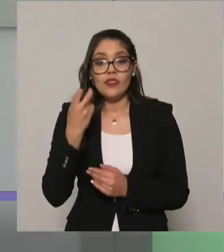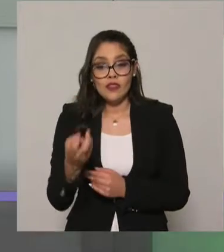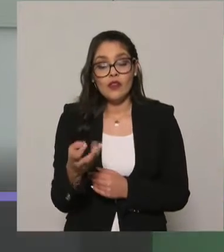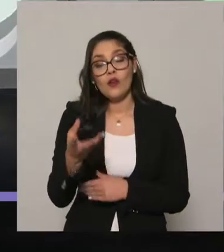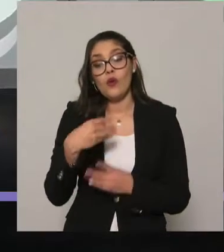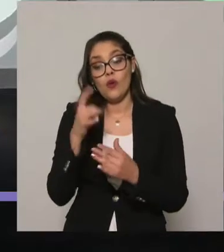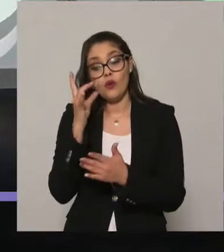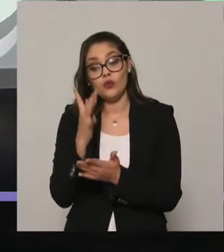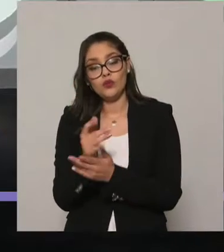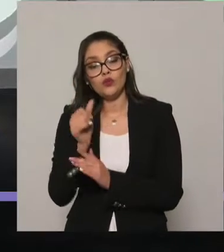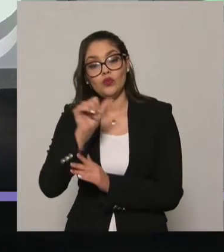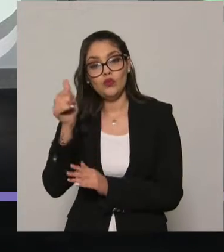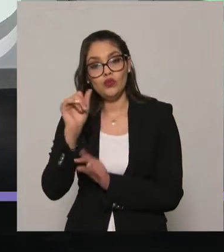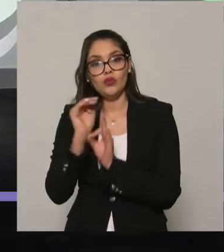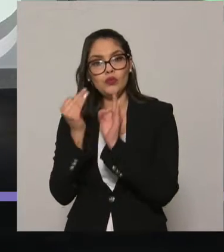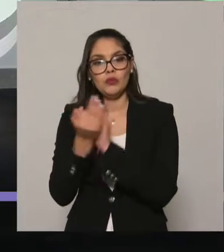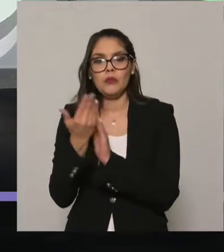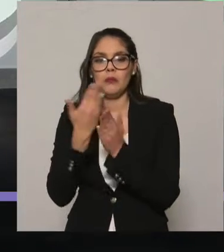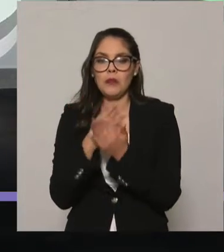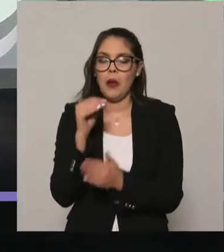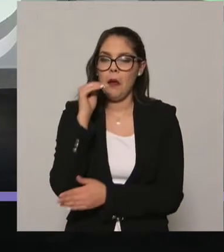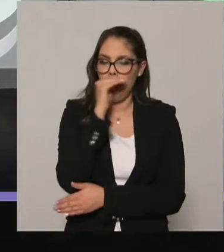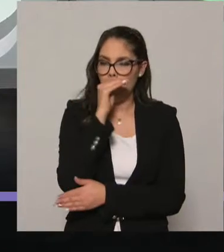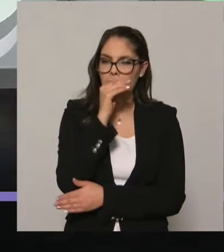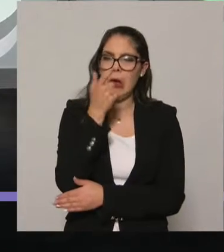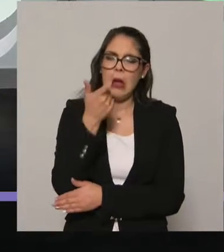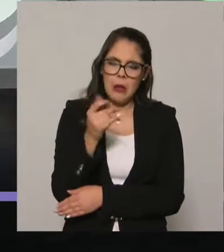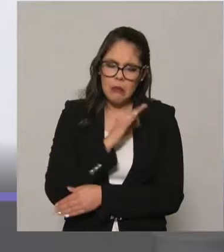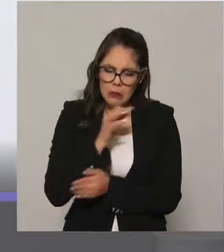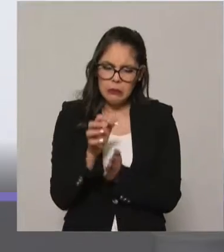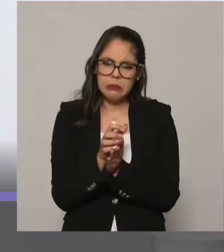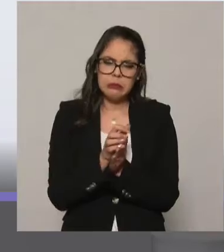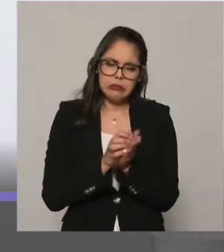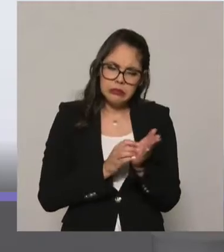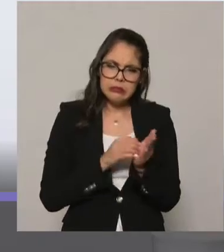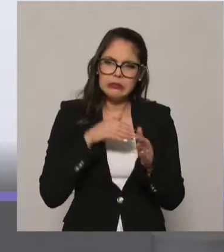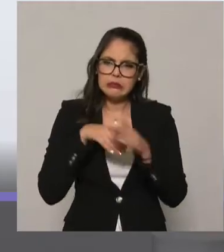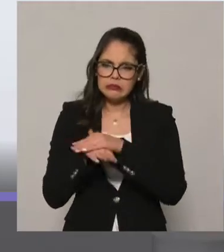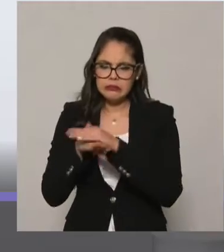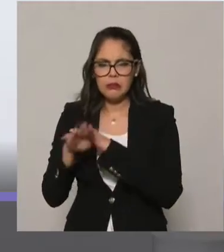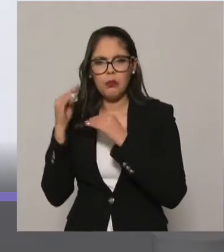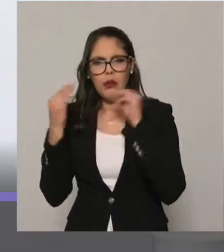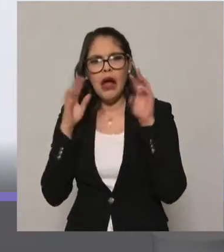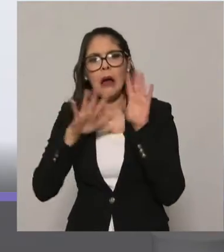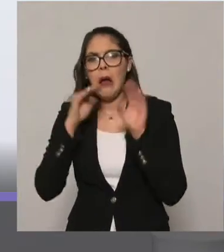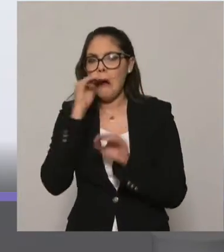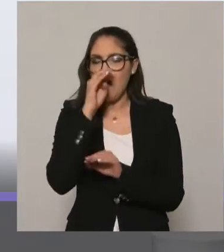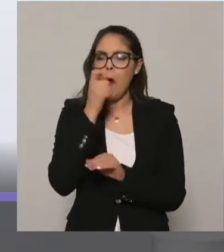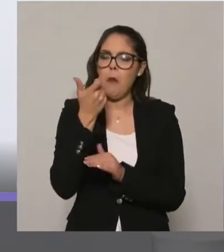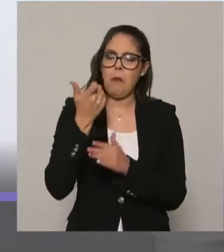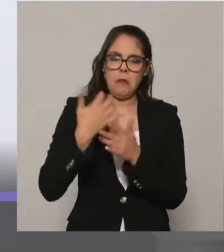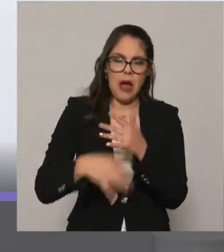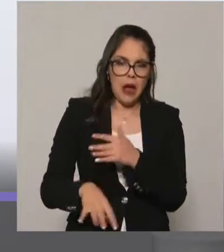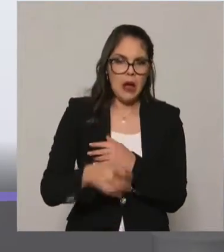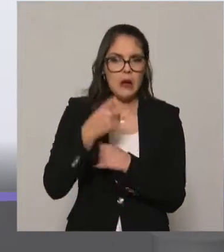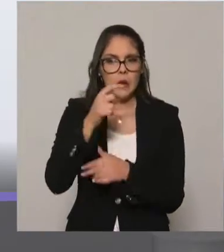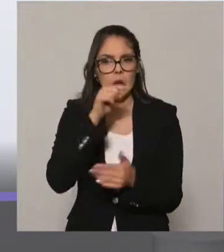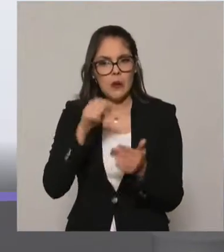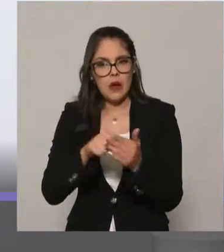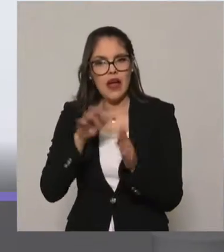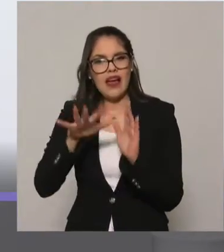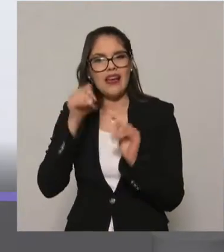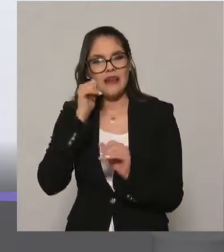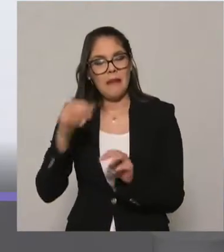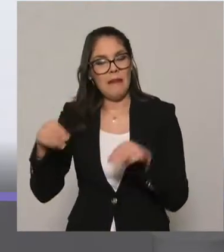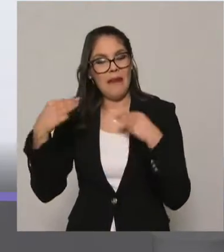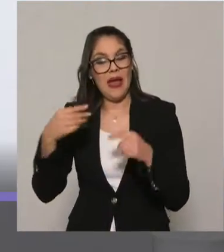estas opciones gratuitas con bajos recursos también en las entradas, ya sea en los museos o en estos lugares, sobre todo los mercados